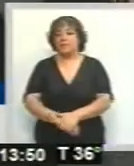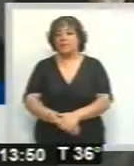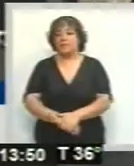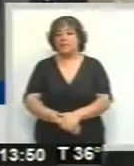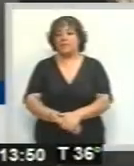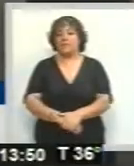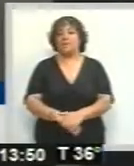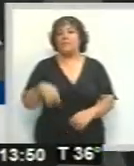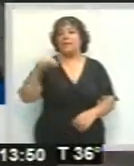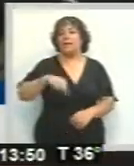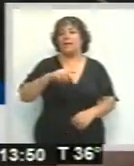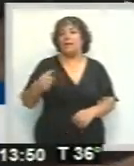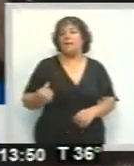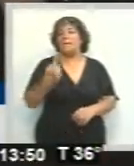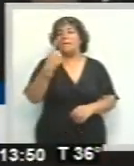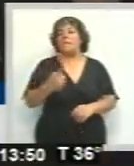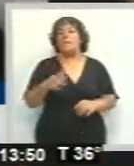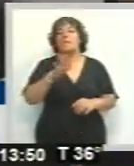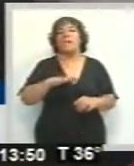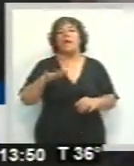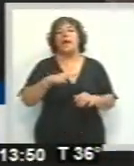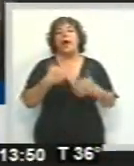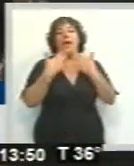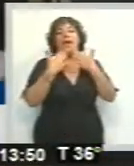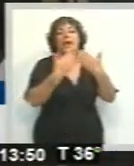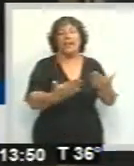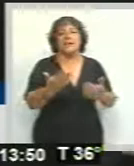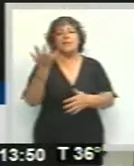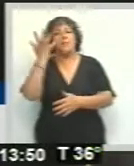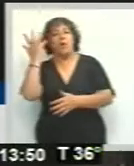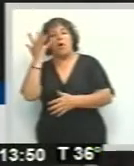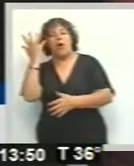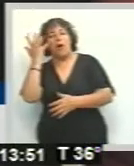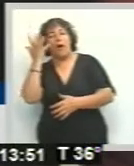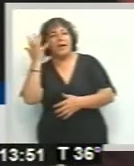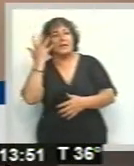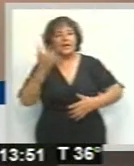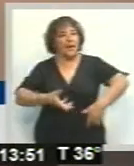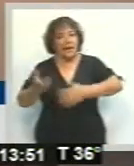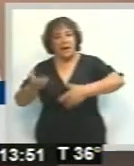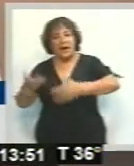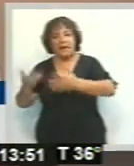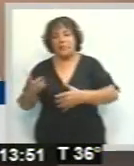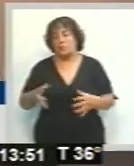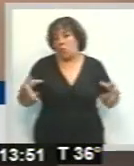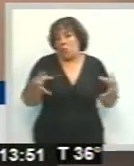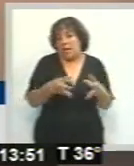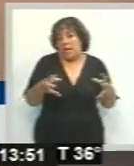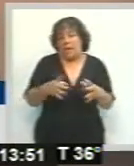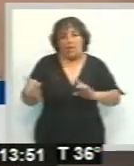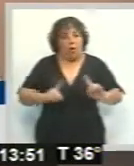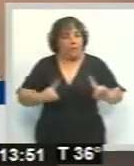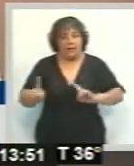antes, en primer lugar, agradecerle al club, a Tigres Rugby Club, que nos apoyó a todo el equipo de trabajo. No soy el único entrenador, somos un equipo